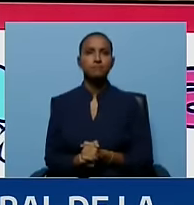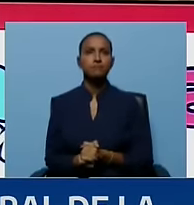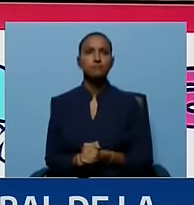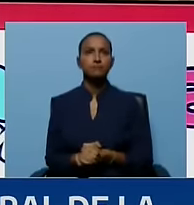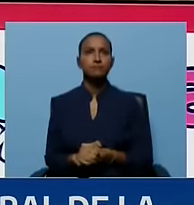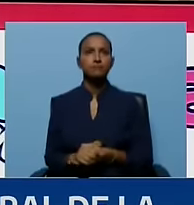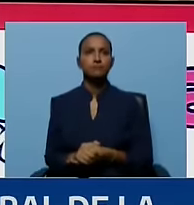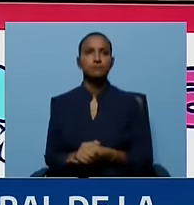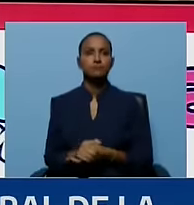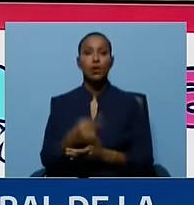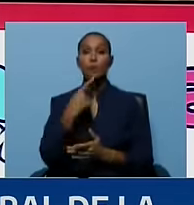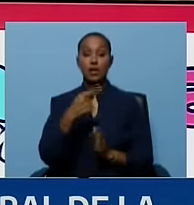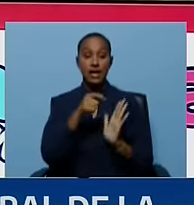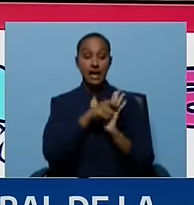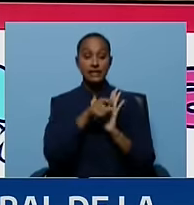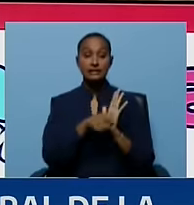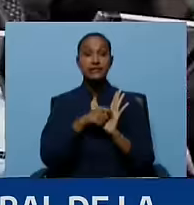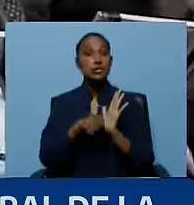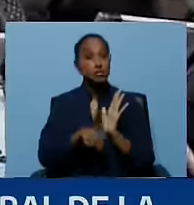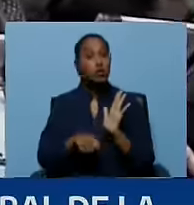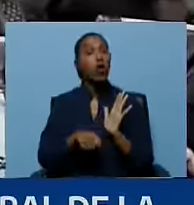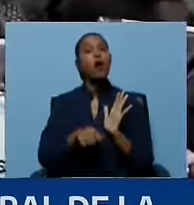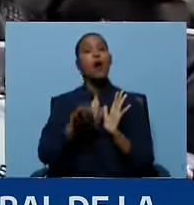en su escrito Ezequiel Zamora.